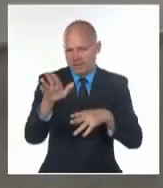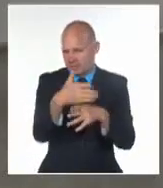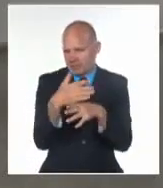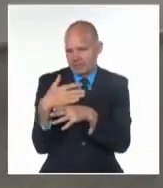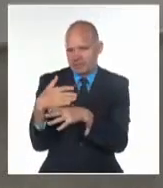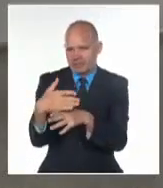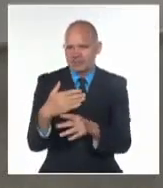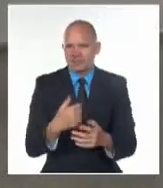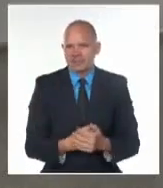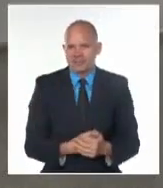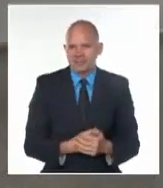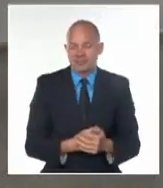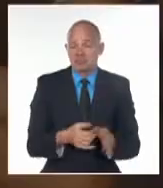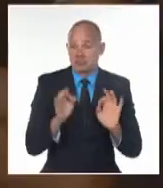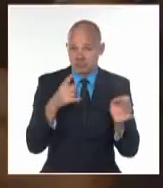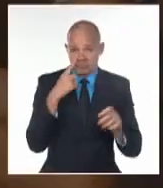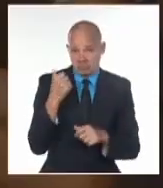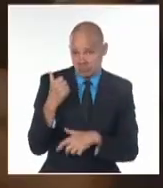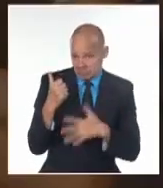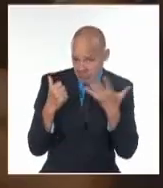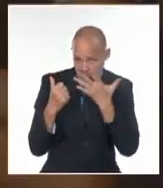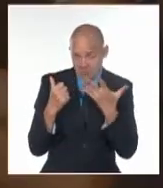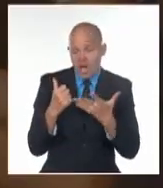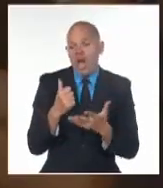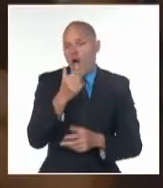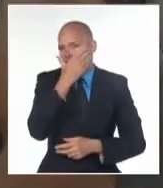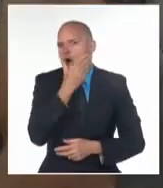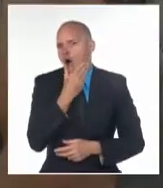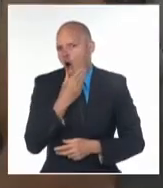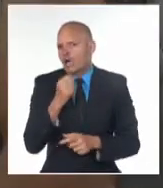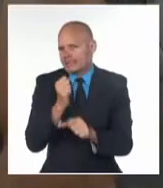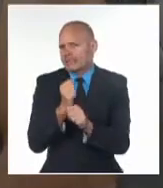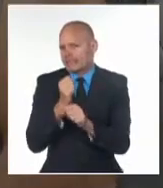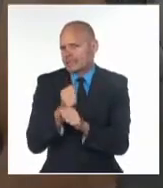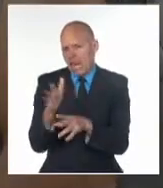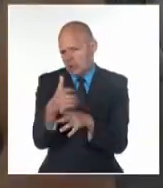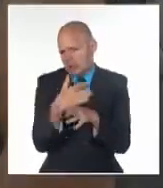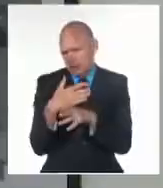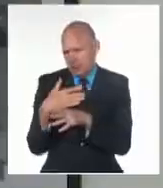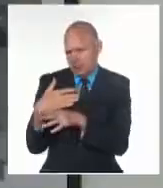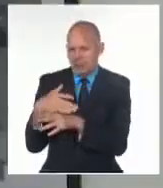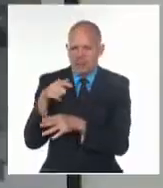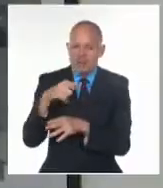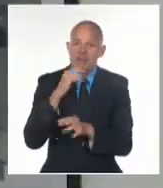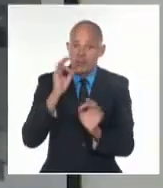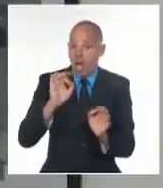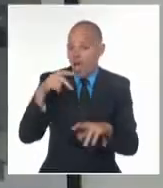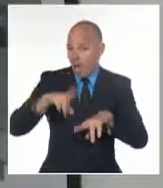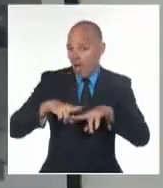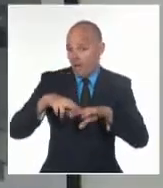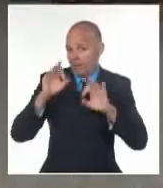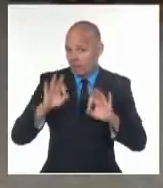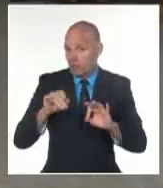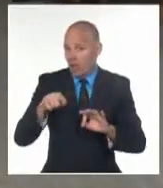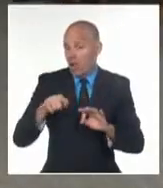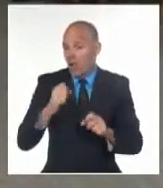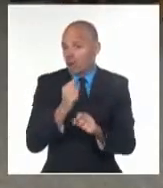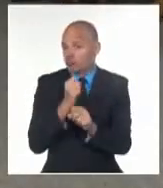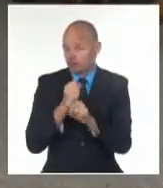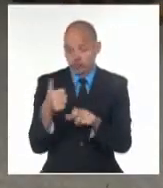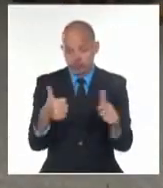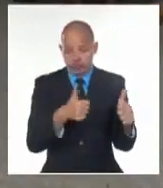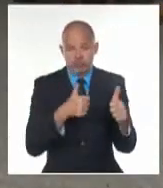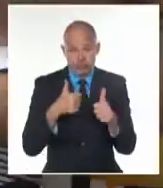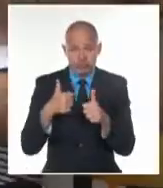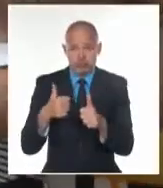Son ellos jóvenes destacados en los diversos sectores en la capital, con resultados relevantes en sus colectivos laborales.